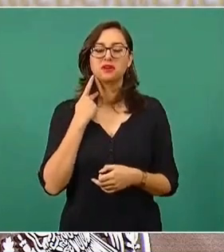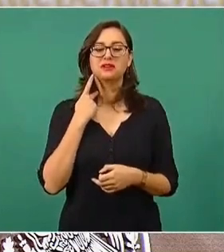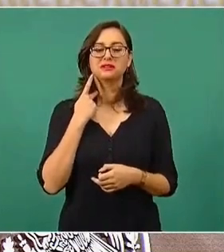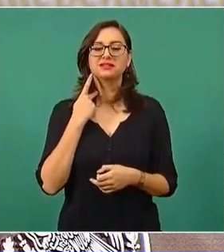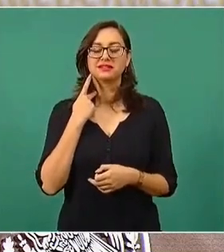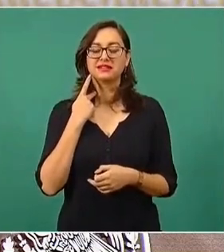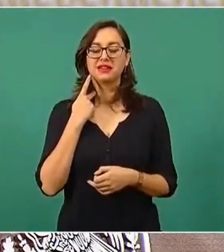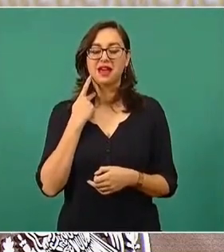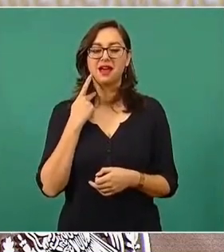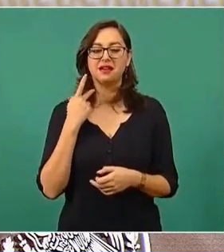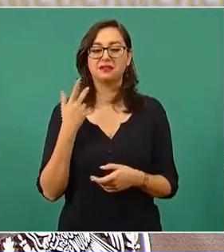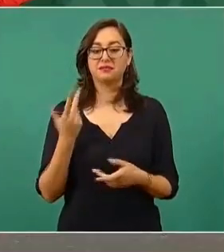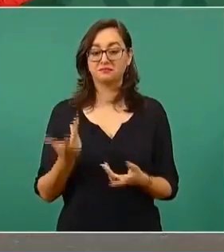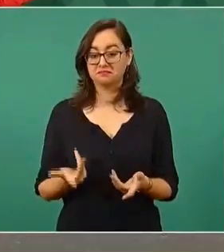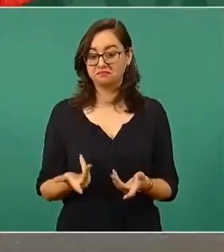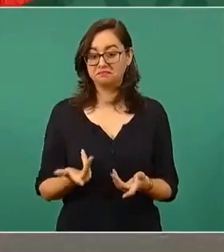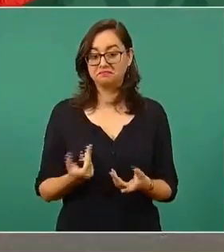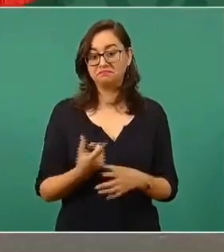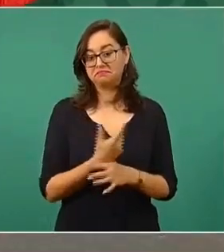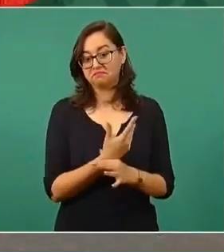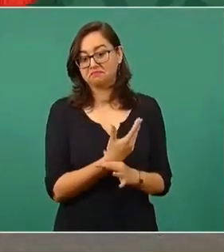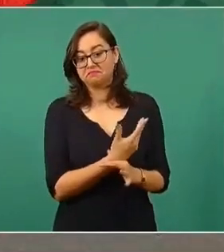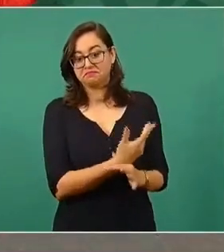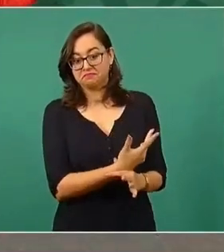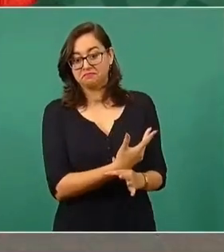desde luego tienen una justificación,